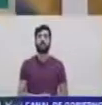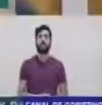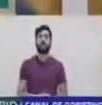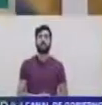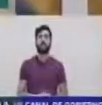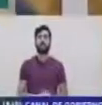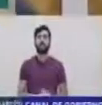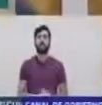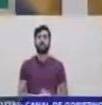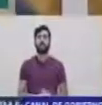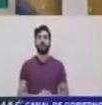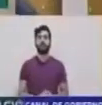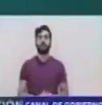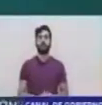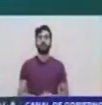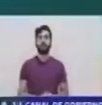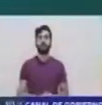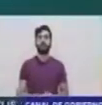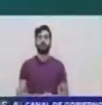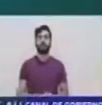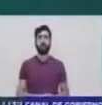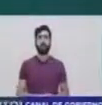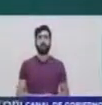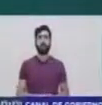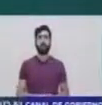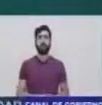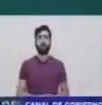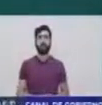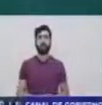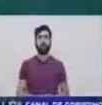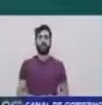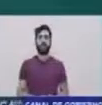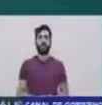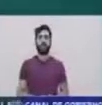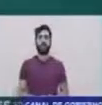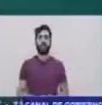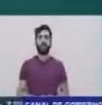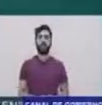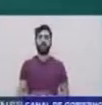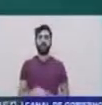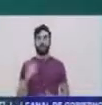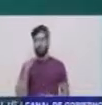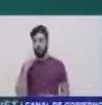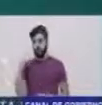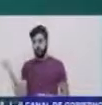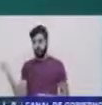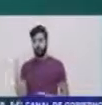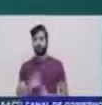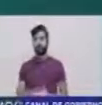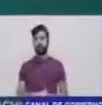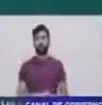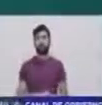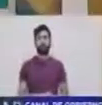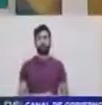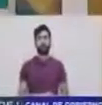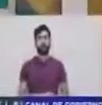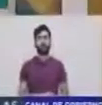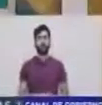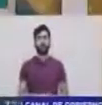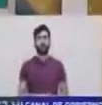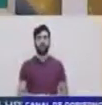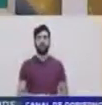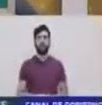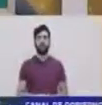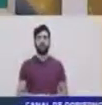y la raíz cuadrada de un medio es igual a un medio de la raíz de 2.